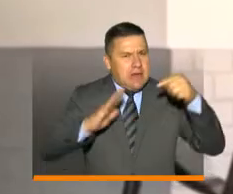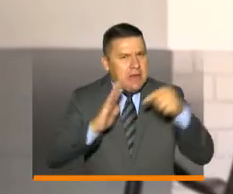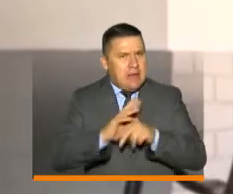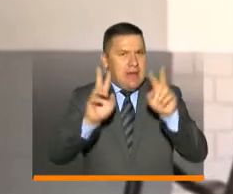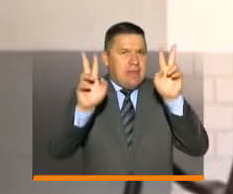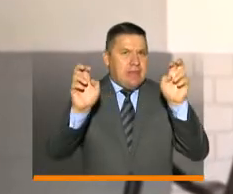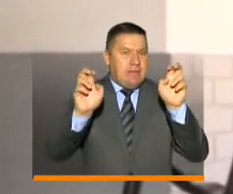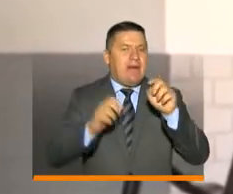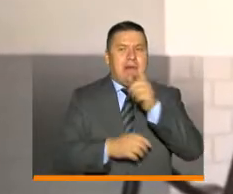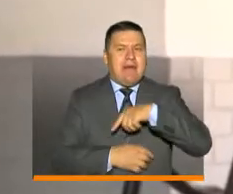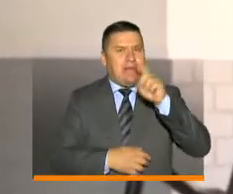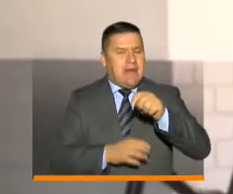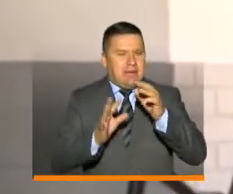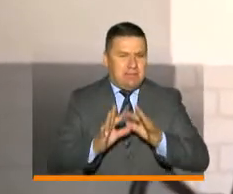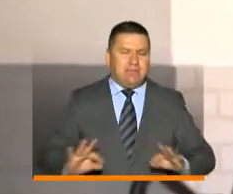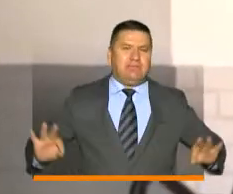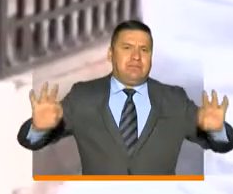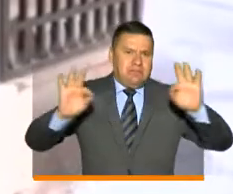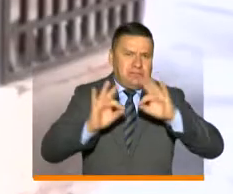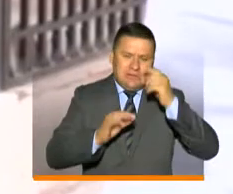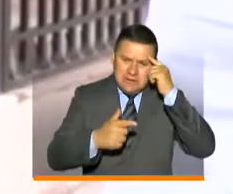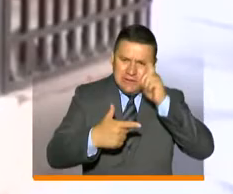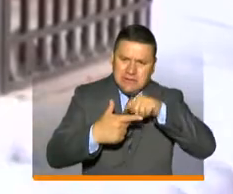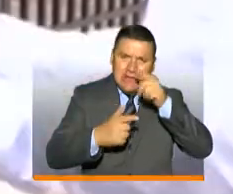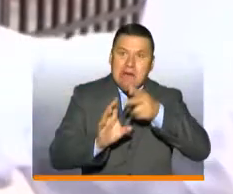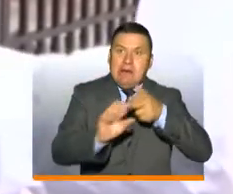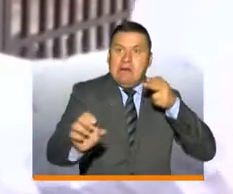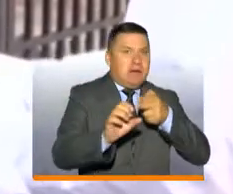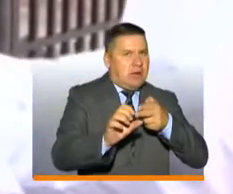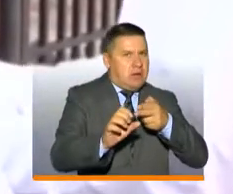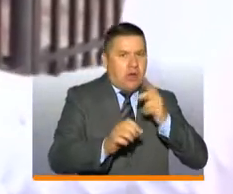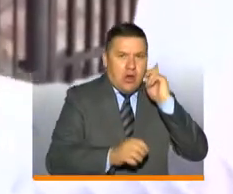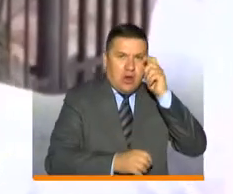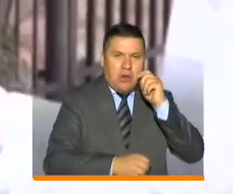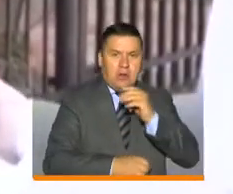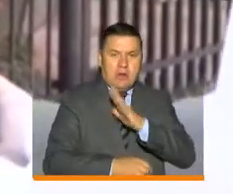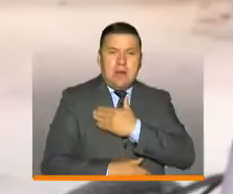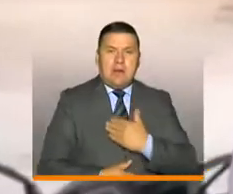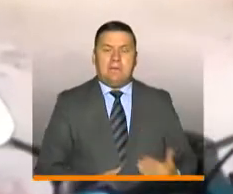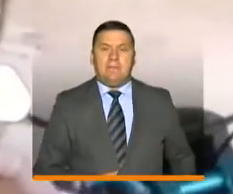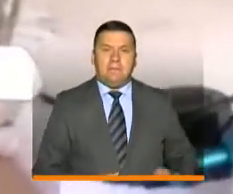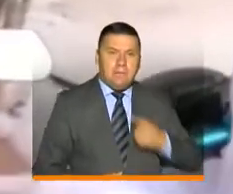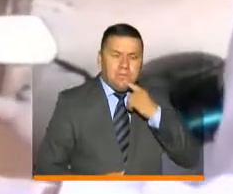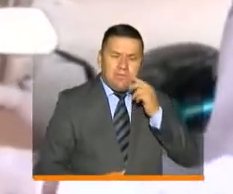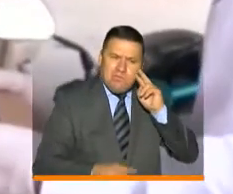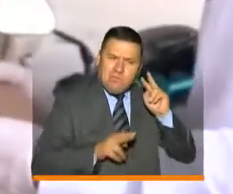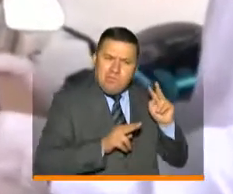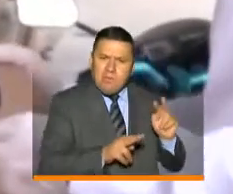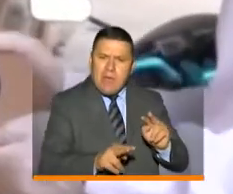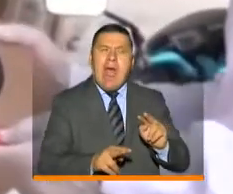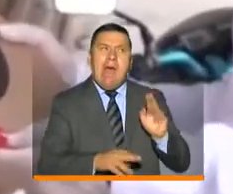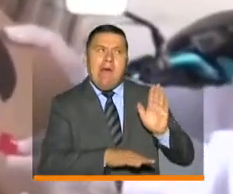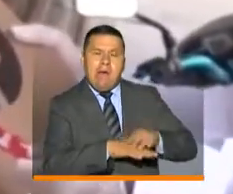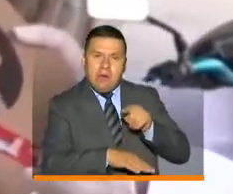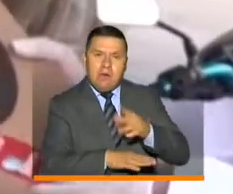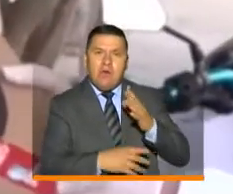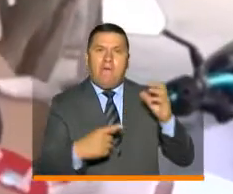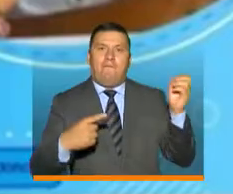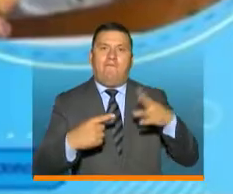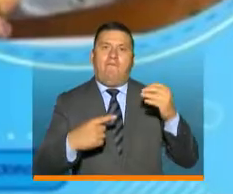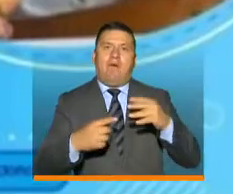este tema, y debido a la importancia que mitigación de la deserción tiene para el gobierno del presidente Iván Duque, se llevará a cabo el